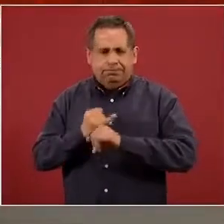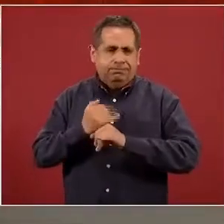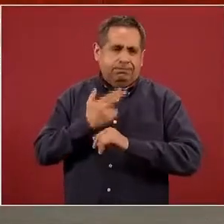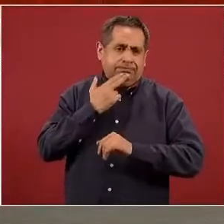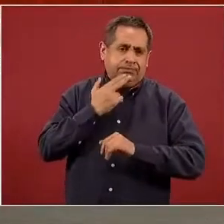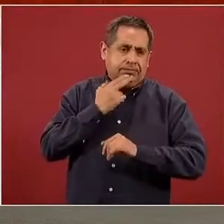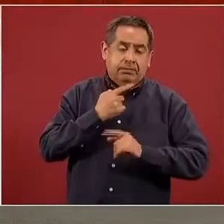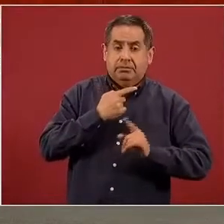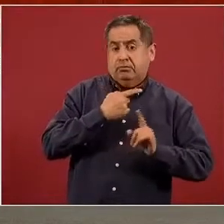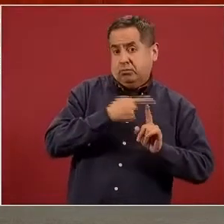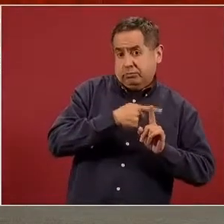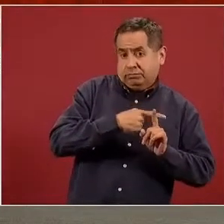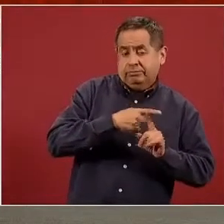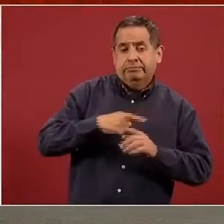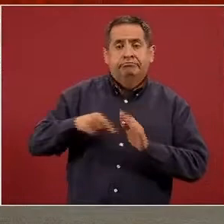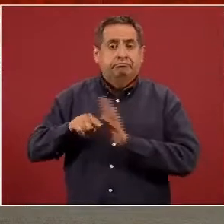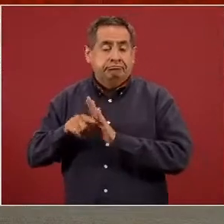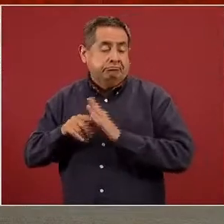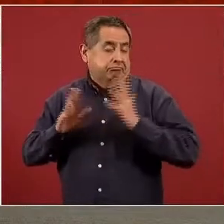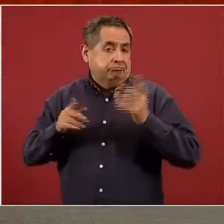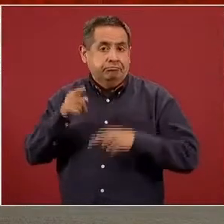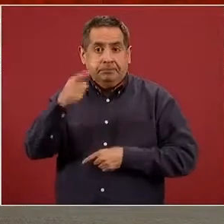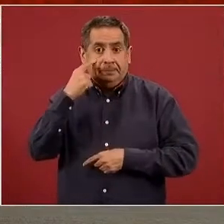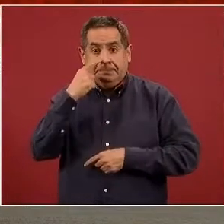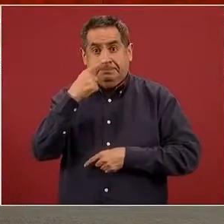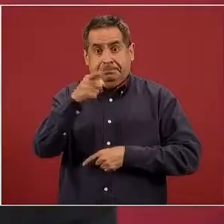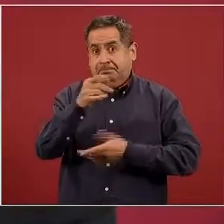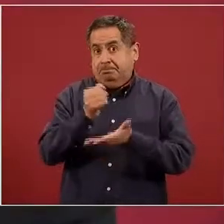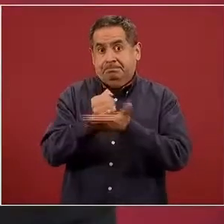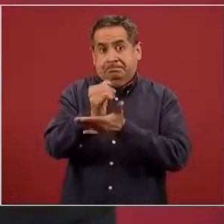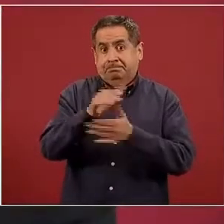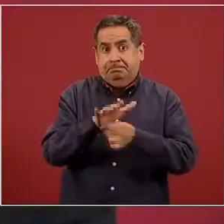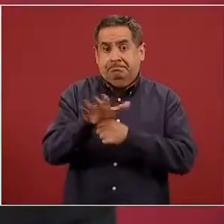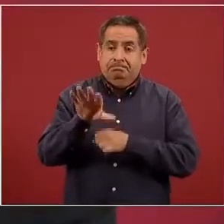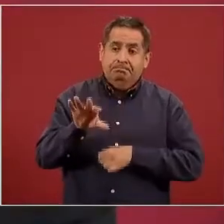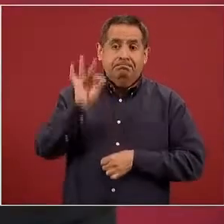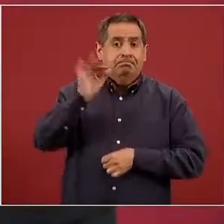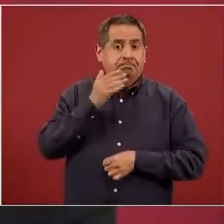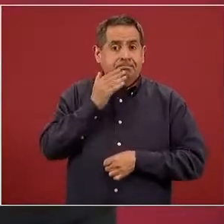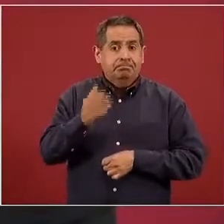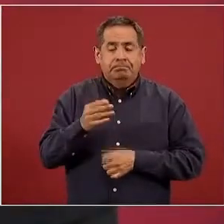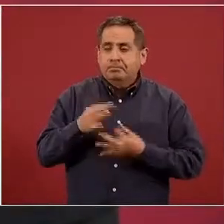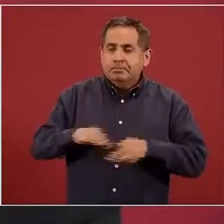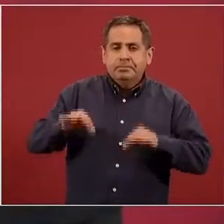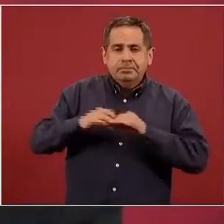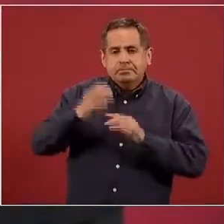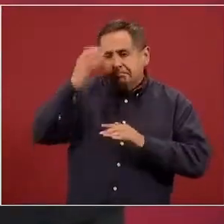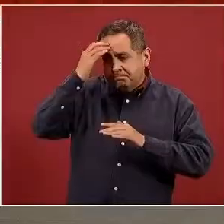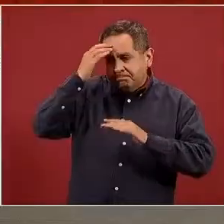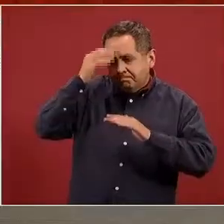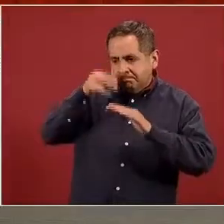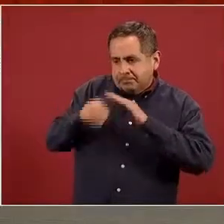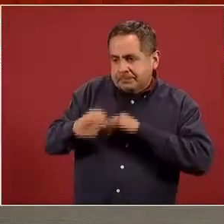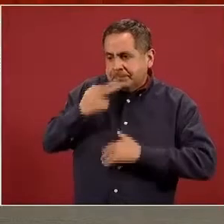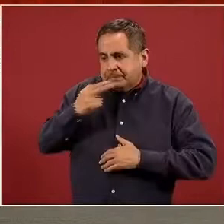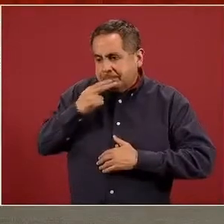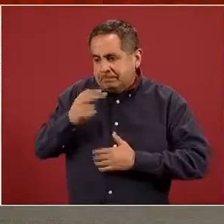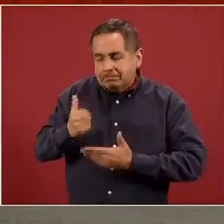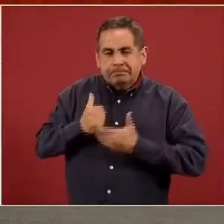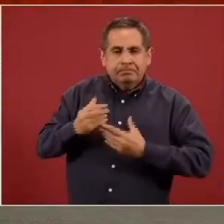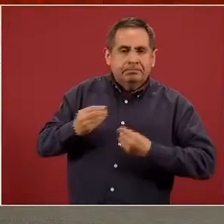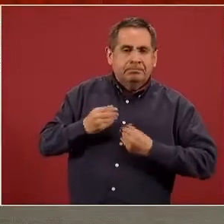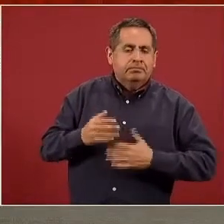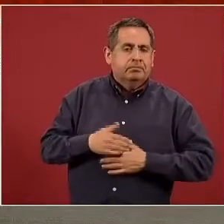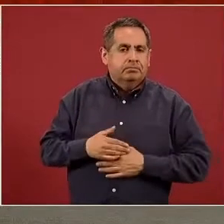para mal. La decisión es nuestra en la medida en que nos acerquemos a conocer sus ventajas.